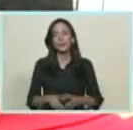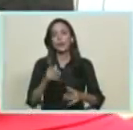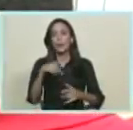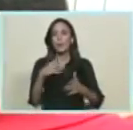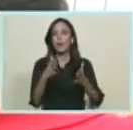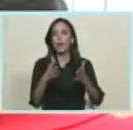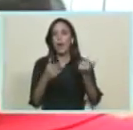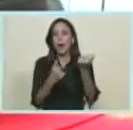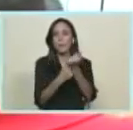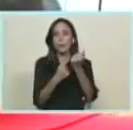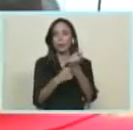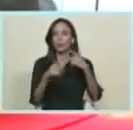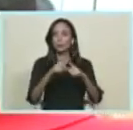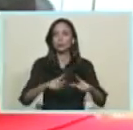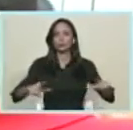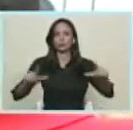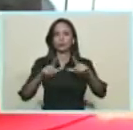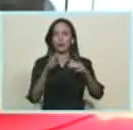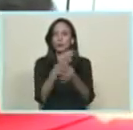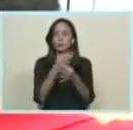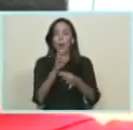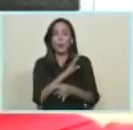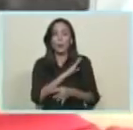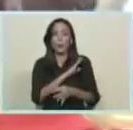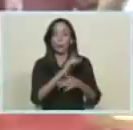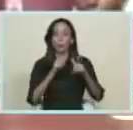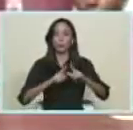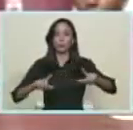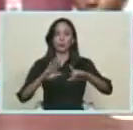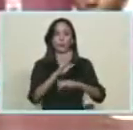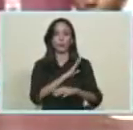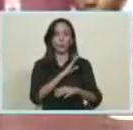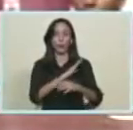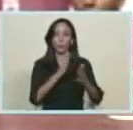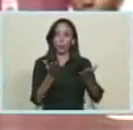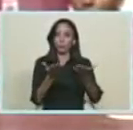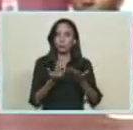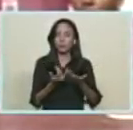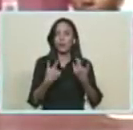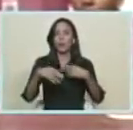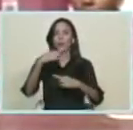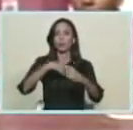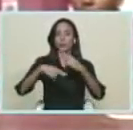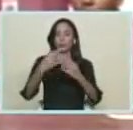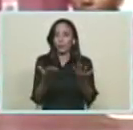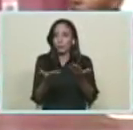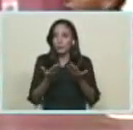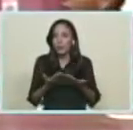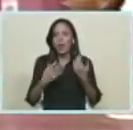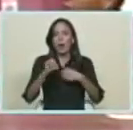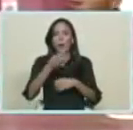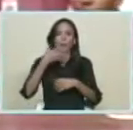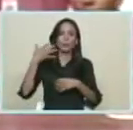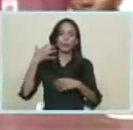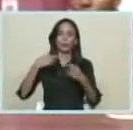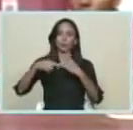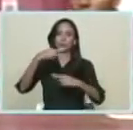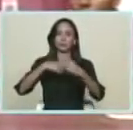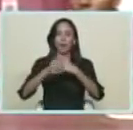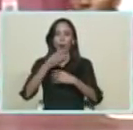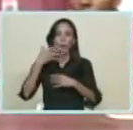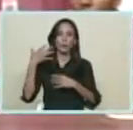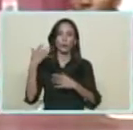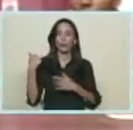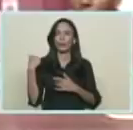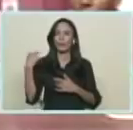Contamos con esta sede, nuestra sede propia, una sede dada en revolución, cosa que nos enorgullece. Me enorgullece a